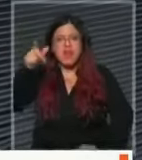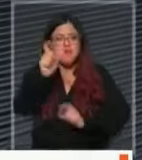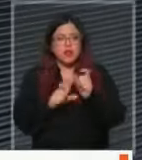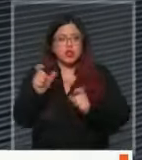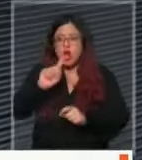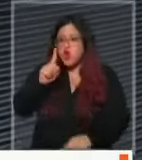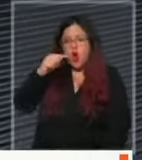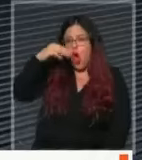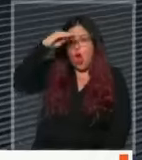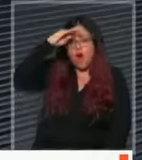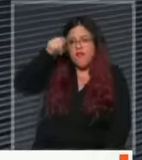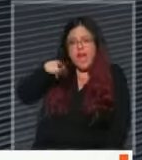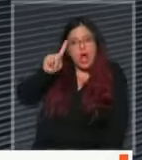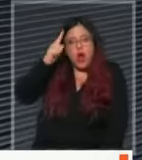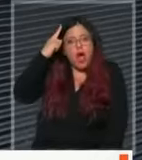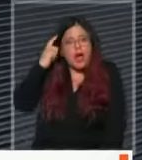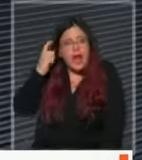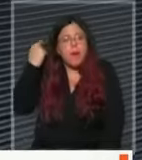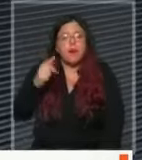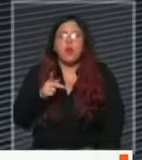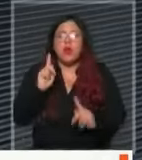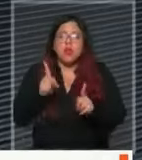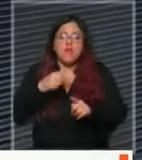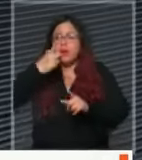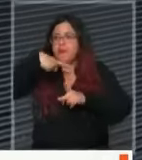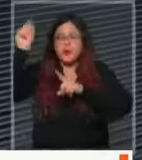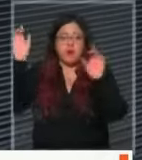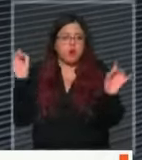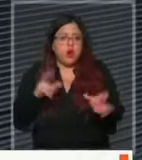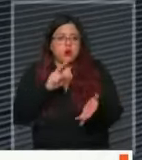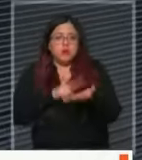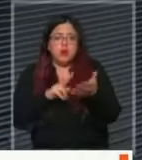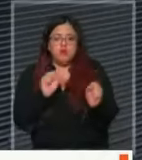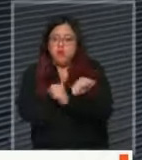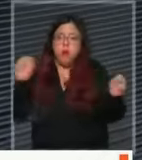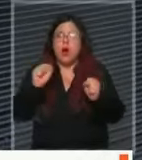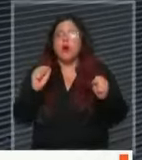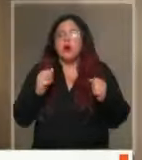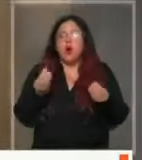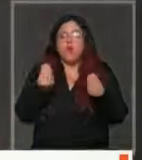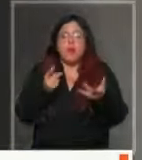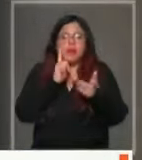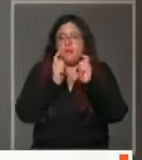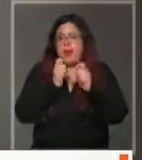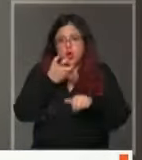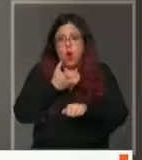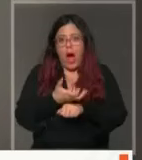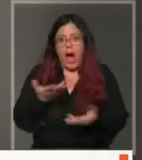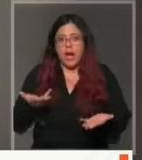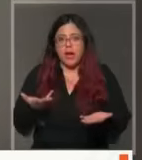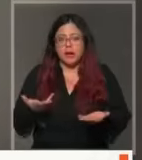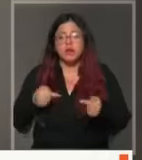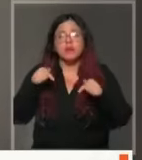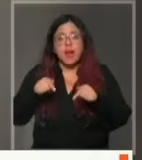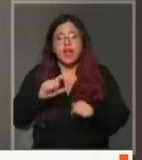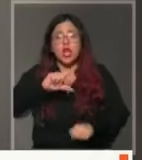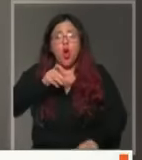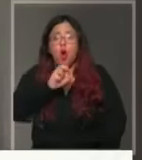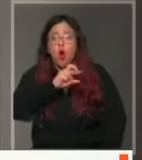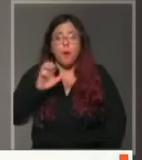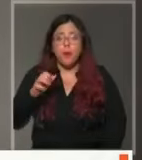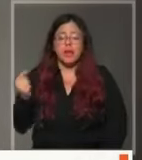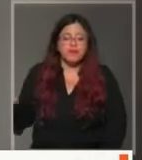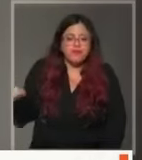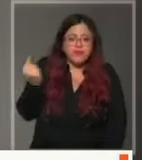nada, pero todos tenían que salir muy rápido, porque si era verdad y reventada, nos exponíamos todo al riesgo. Al final llegó el GOPI y descartó que